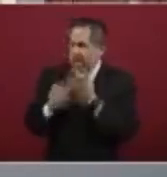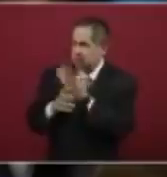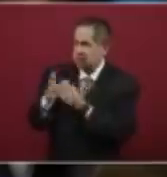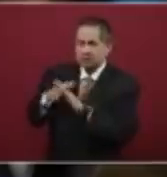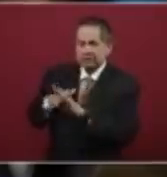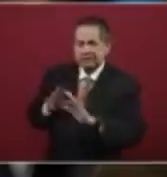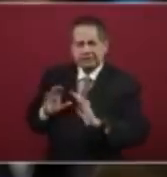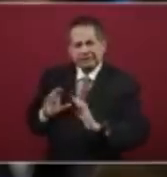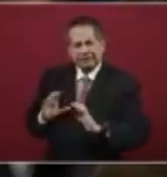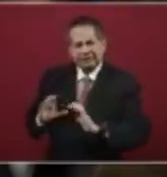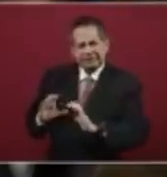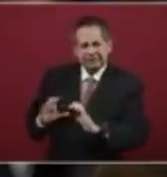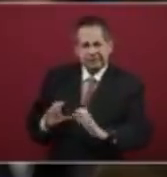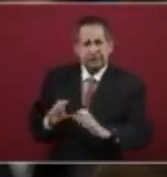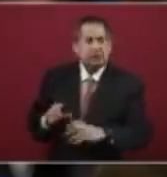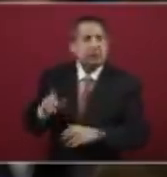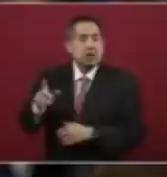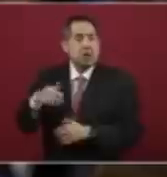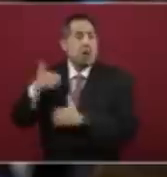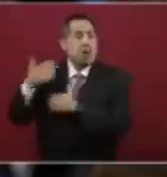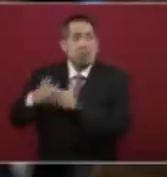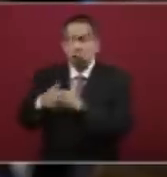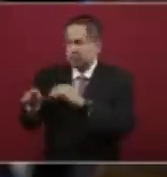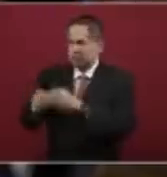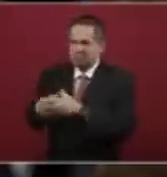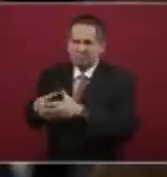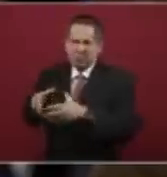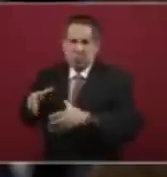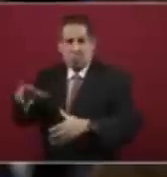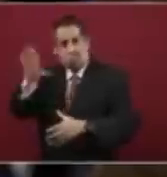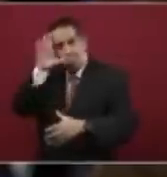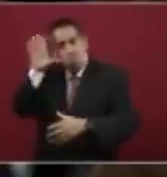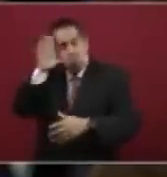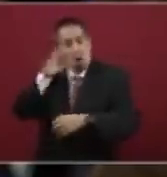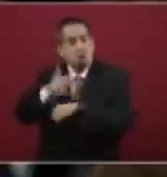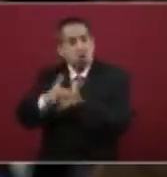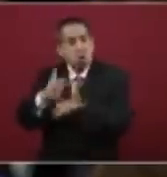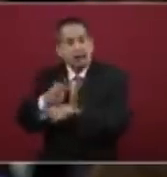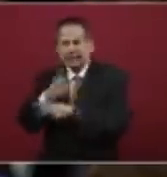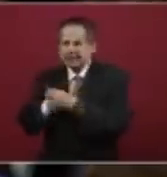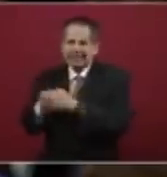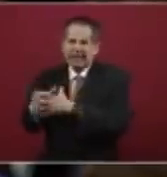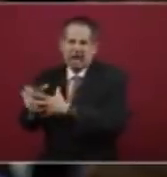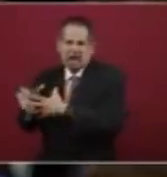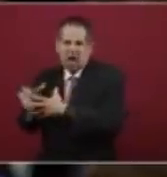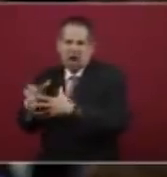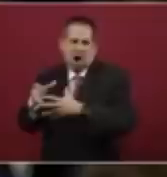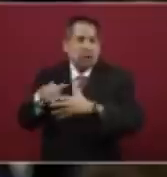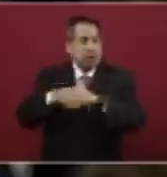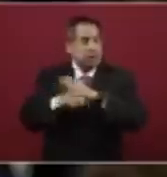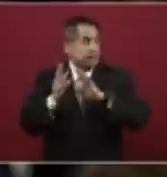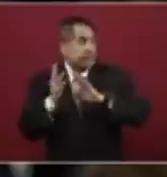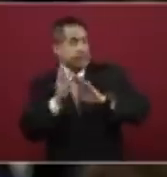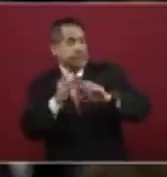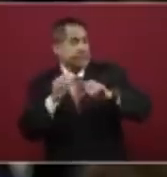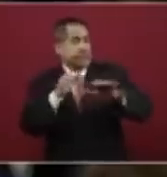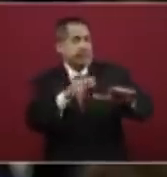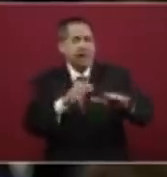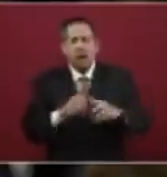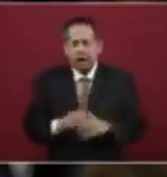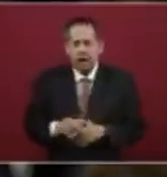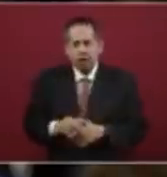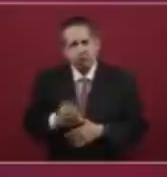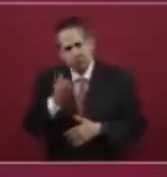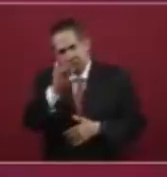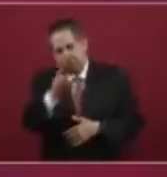llamada caravana madre que se está conformando en Honduras. Preguntarle, si bien usted ha sido muy mesurado, muy